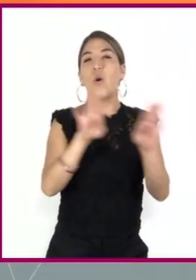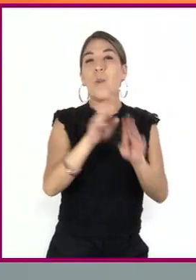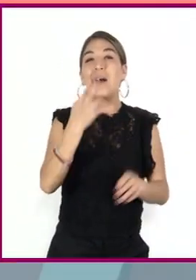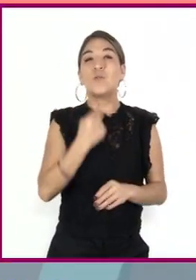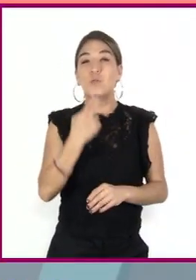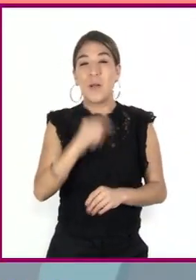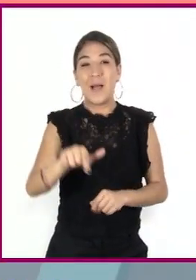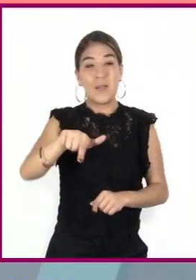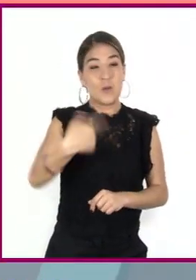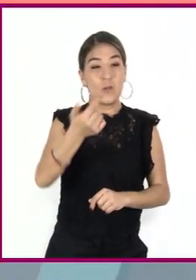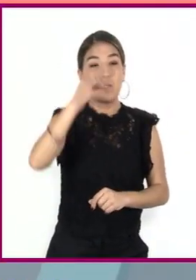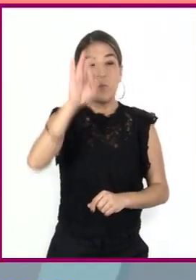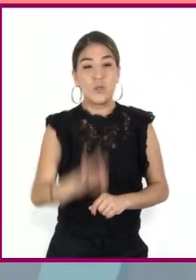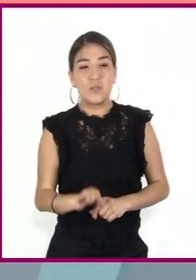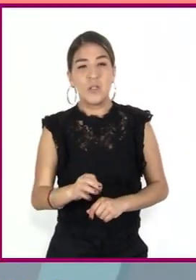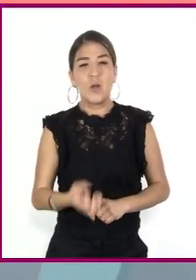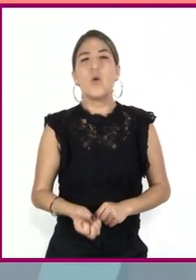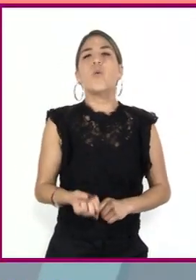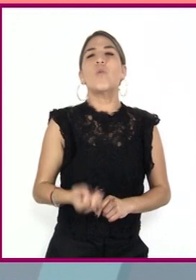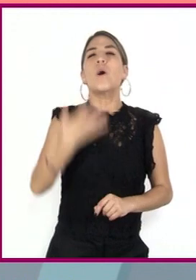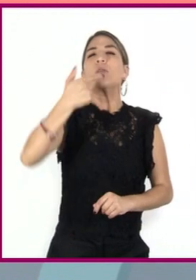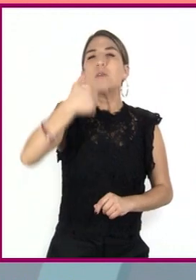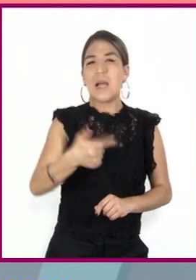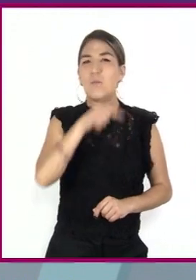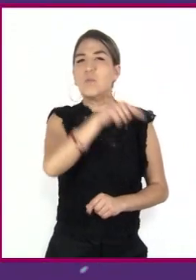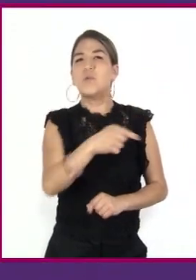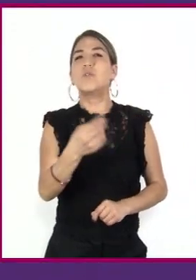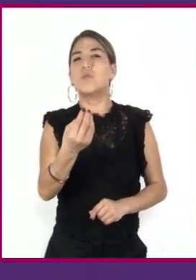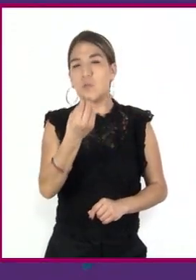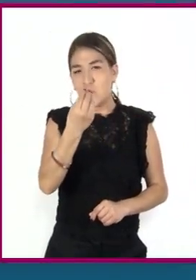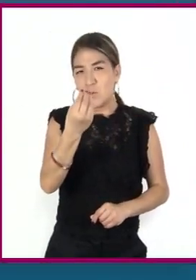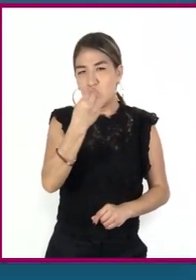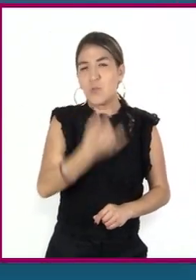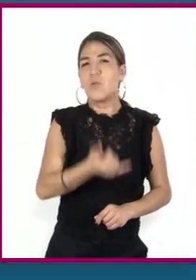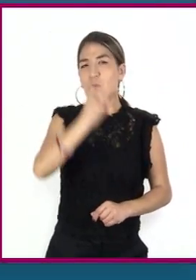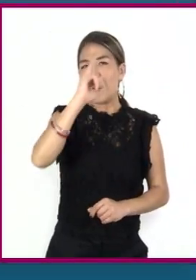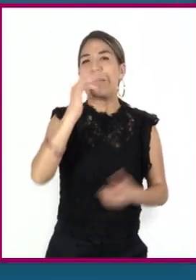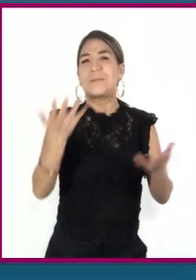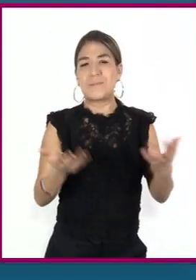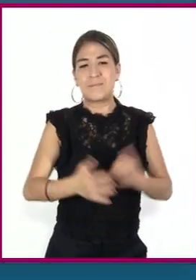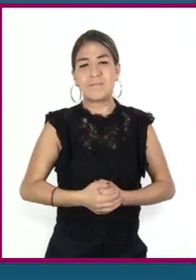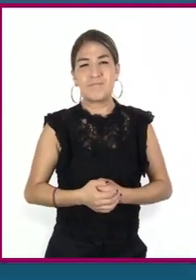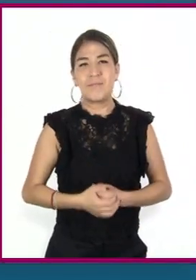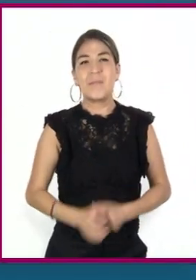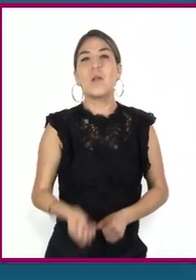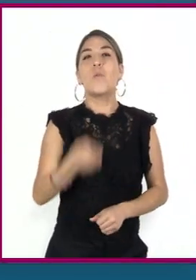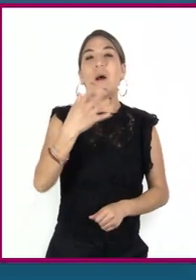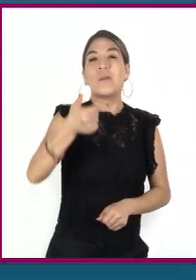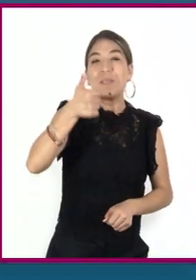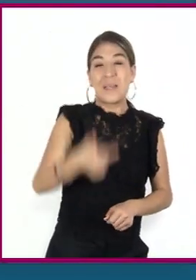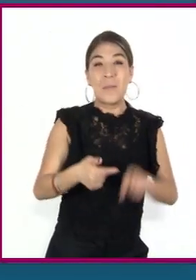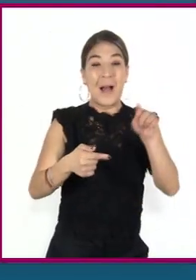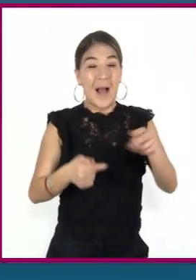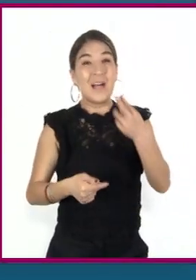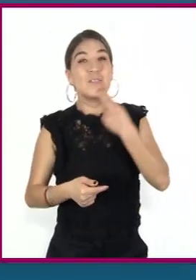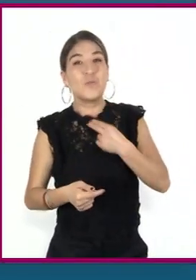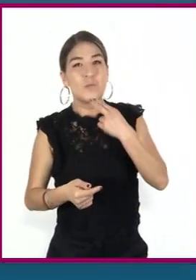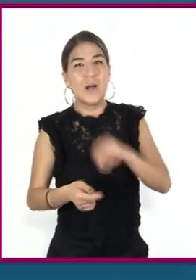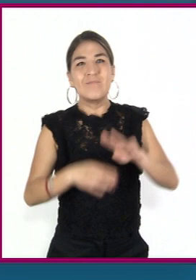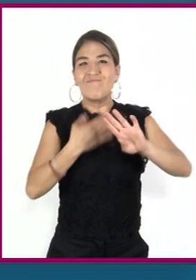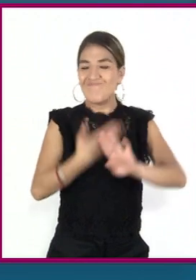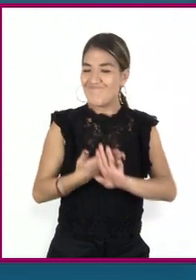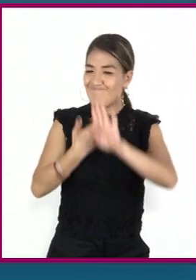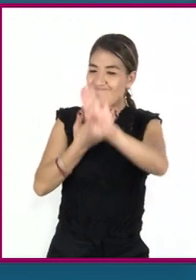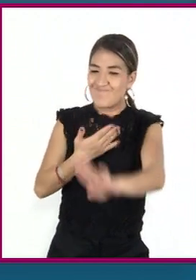12%, ¿cuántos gramos de azúcar están consumiendo? Es decir, ¿cuántos gramos de azúcar evitarían